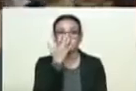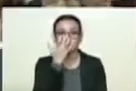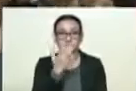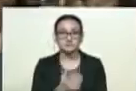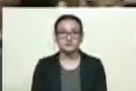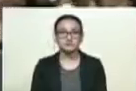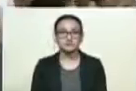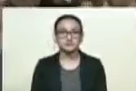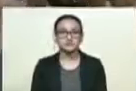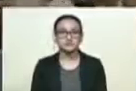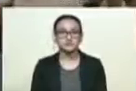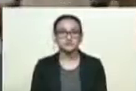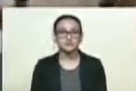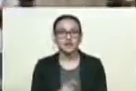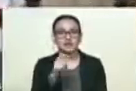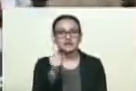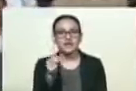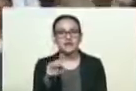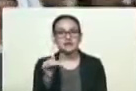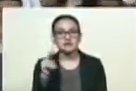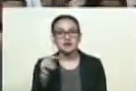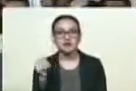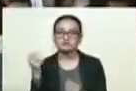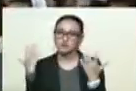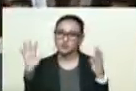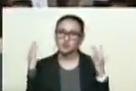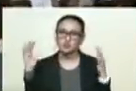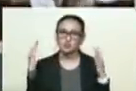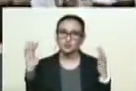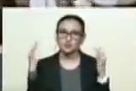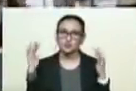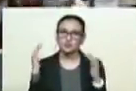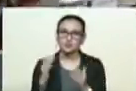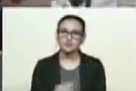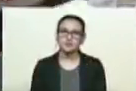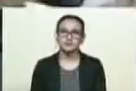Taína, por favor. Un aplauso a Taína.